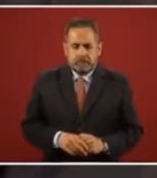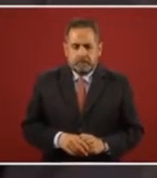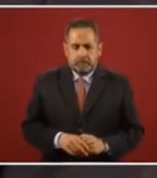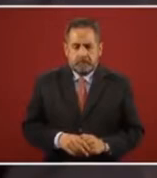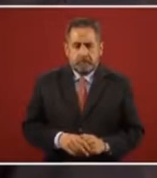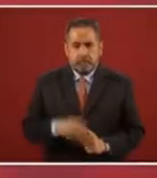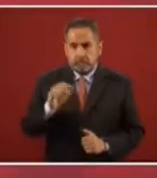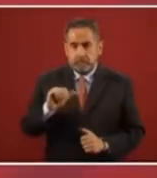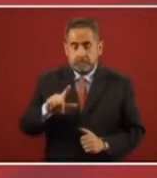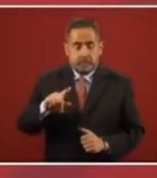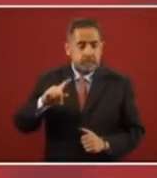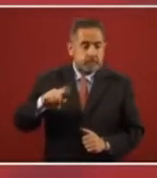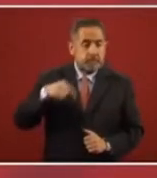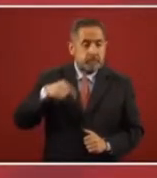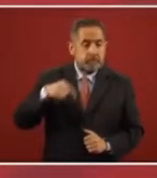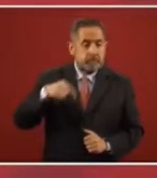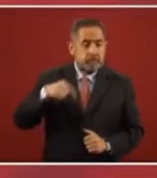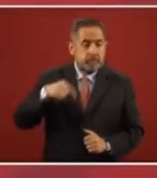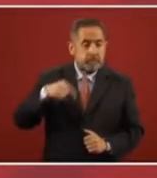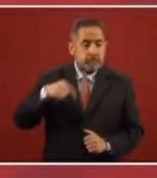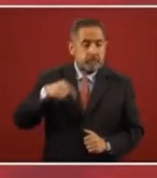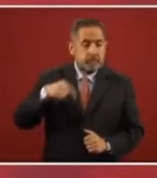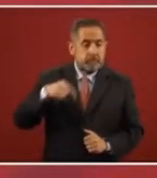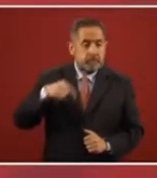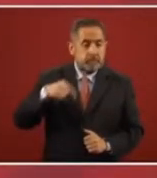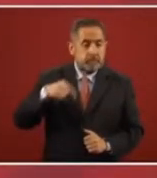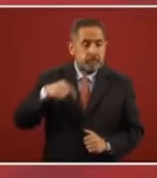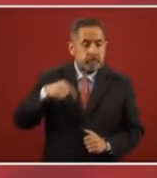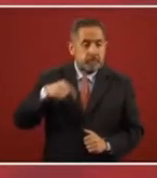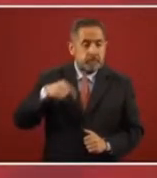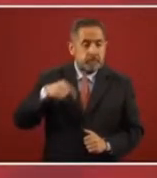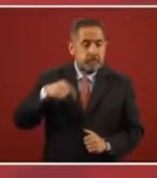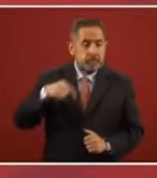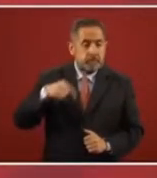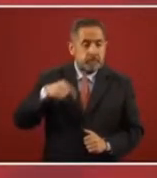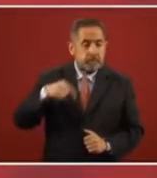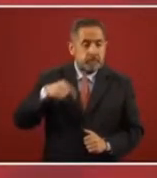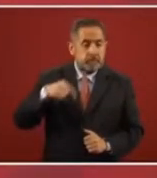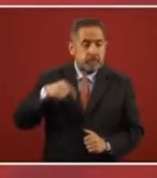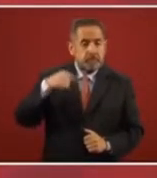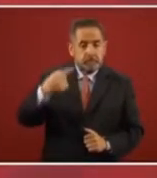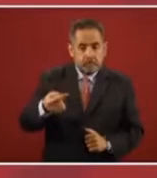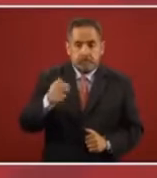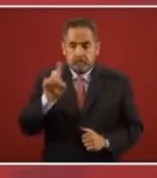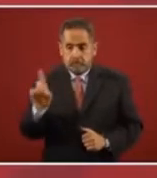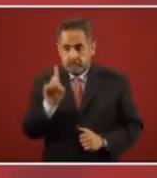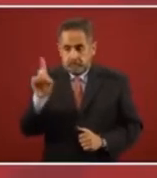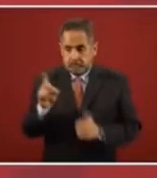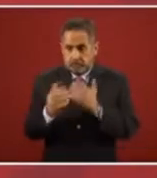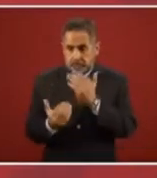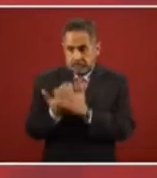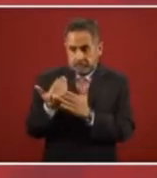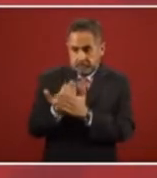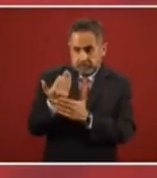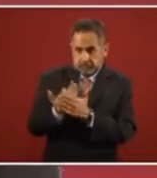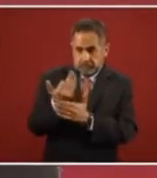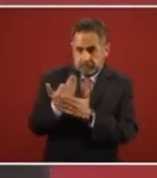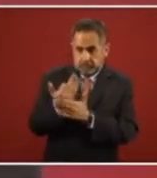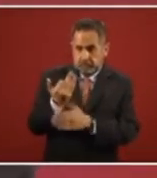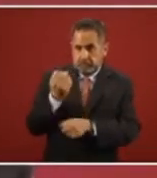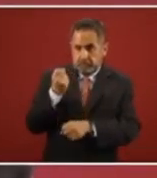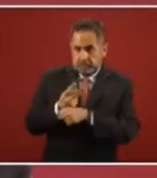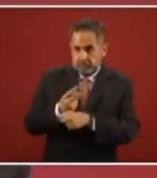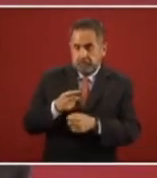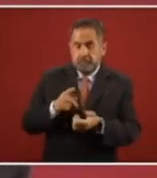y el día siguiente domingo en el fondo 2011 del grano vamos al